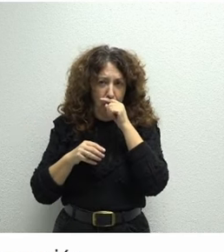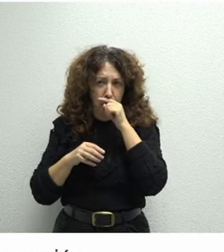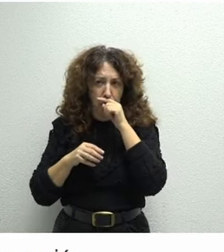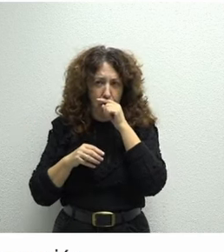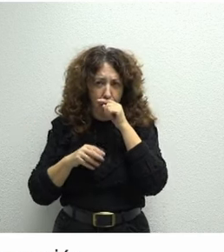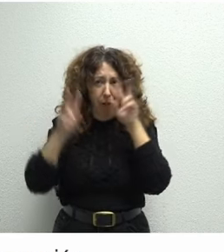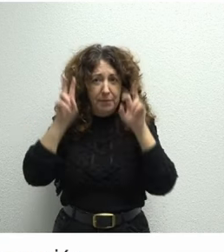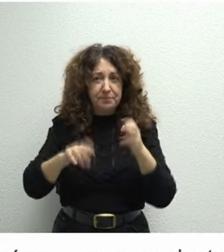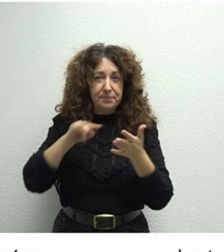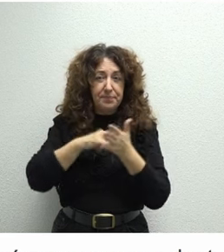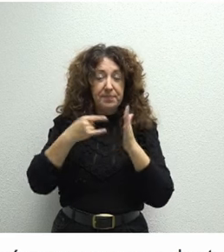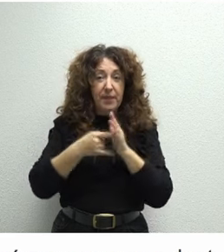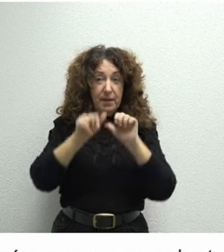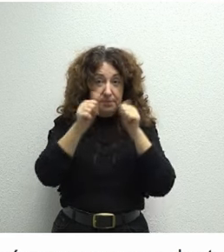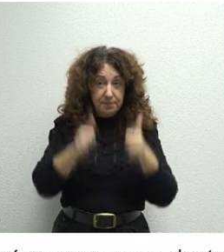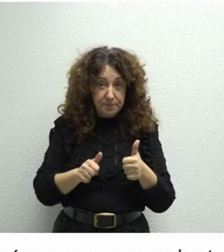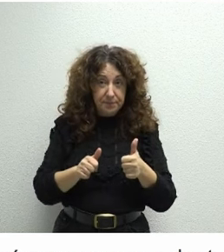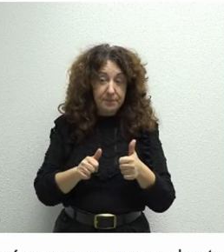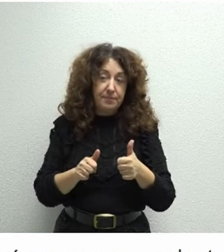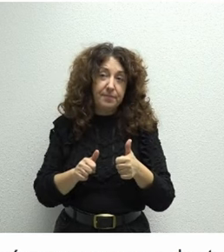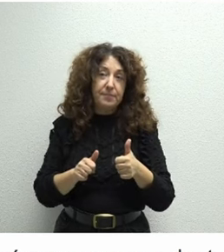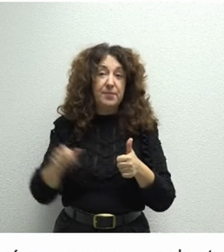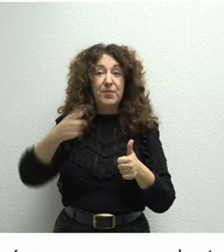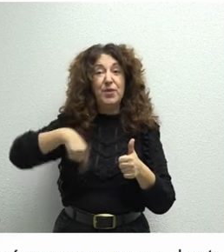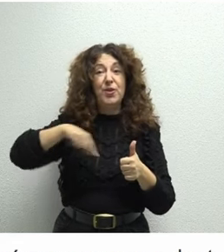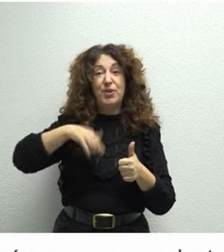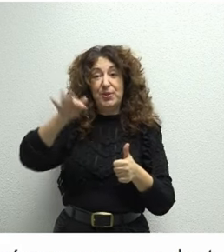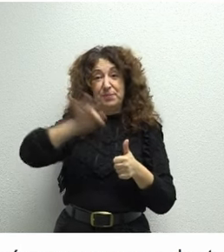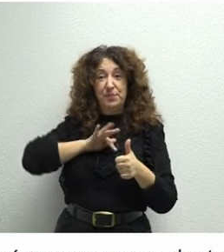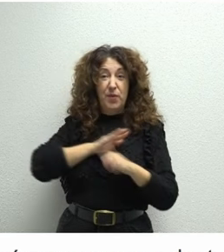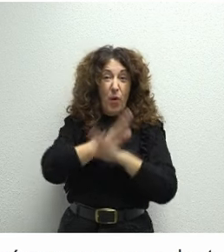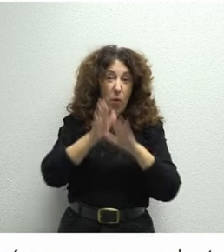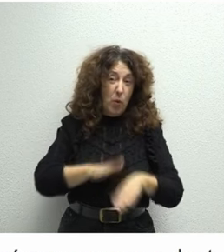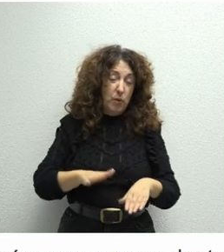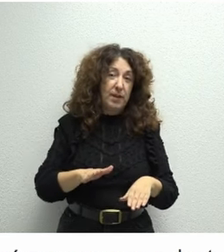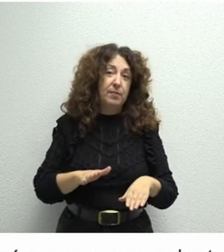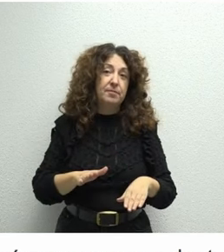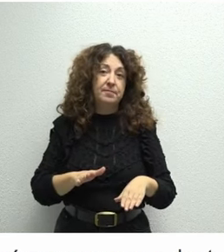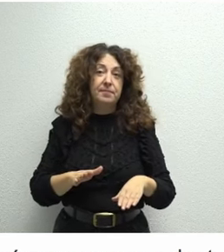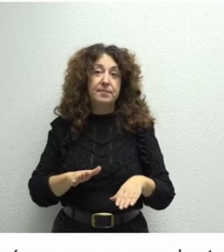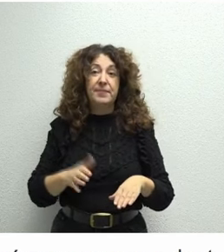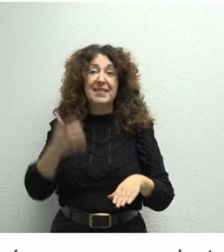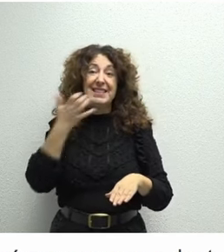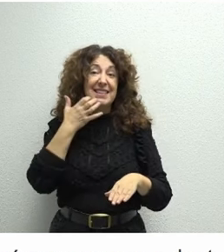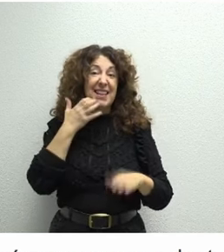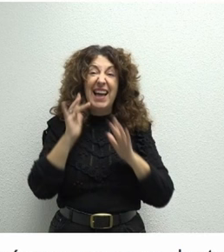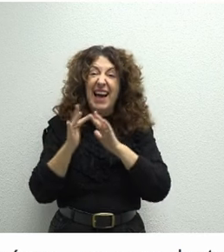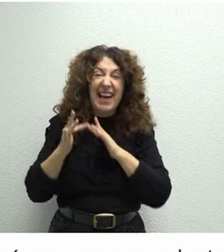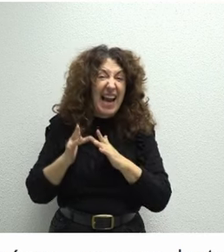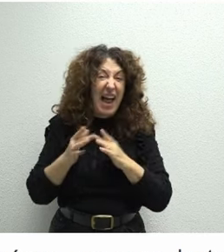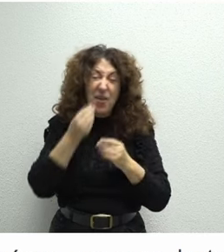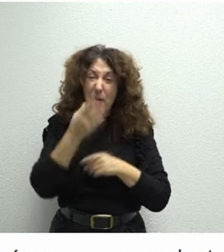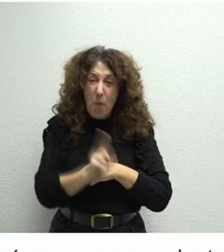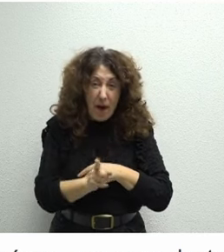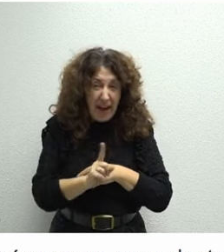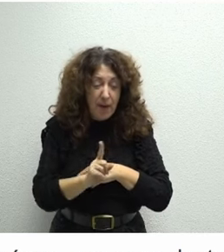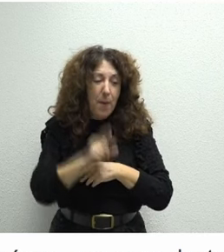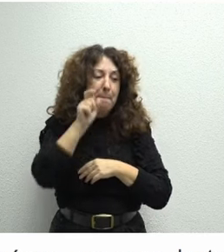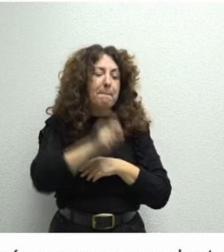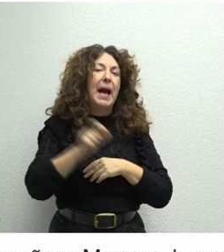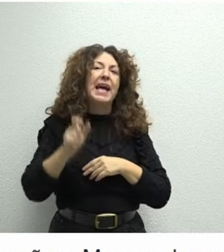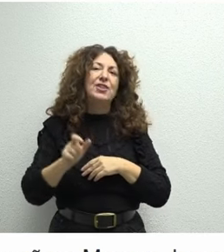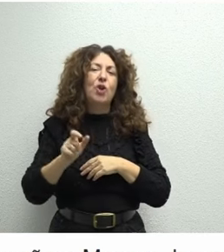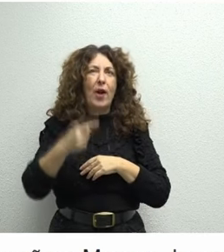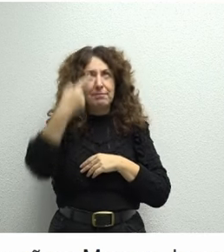metodologías queríamos Poner este punto no ya que somos las últimas y y considerar que sin esta buena relación y sin personas que crean en este